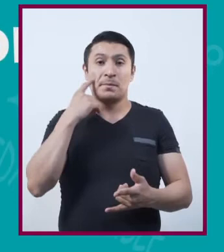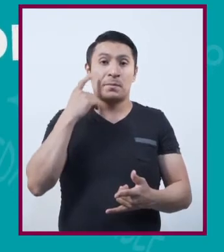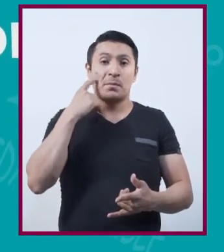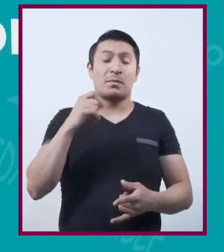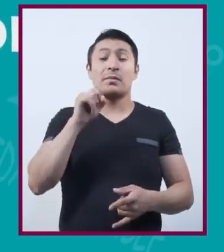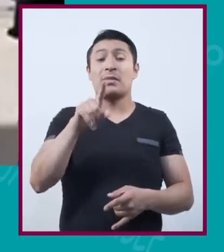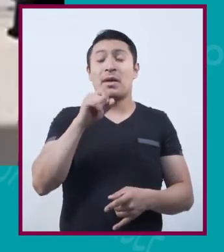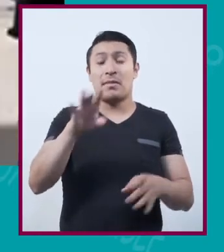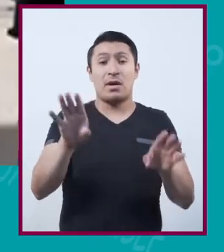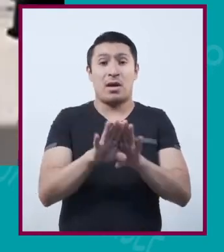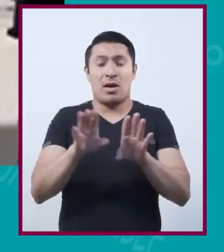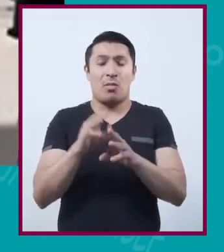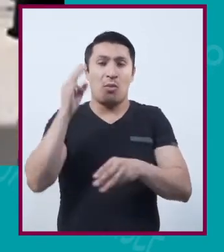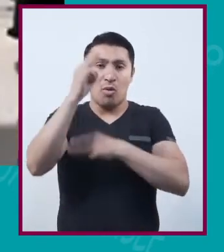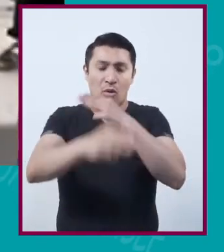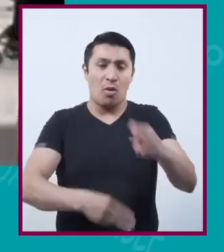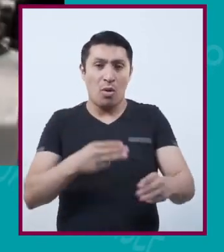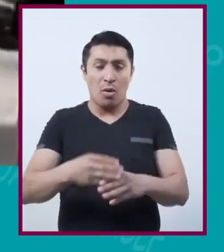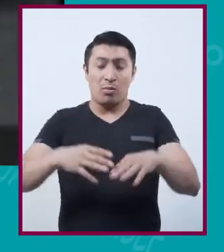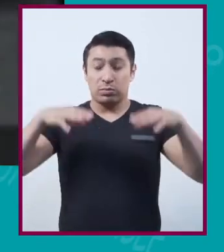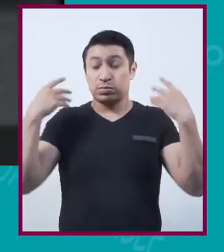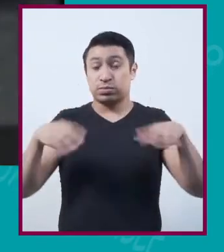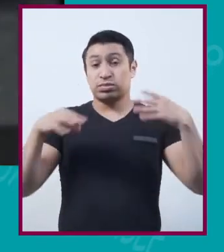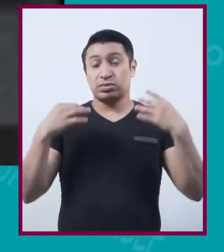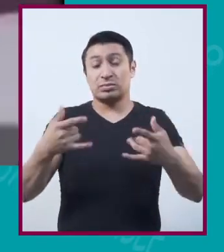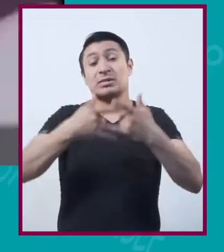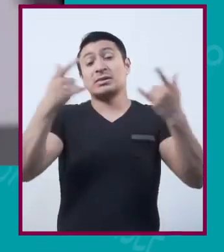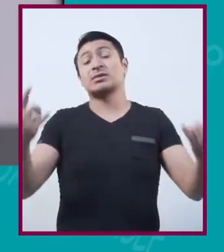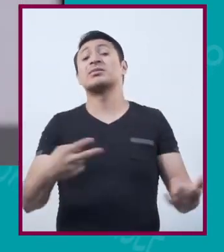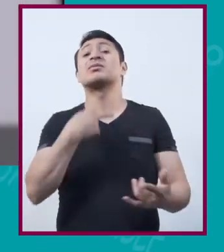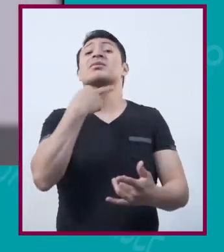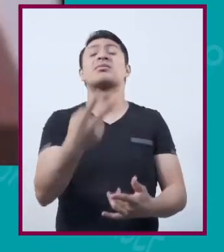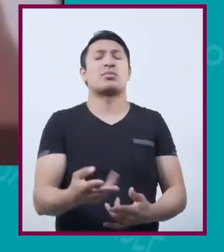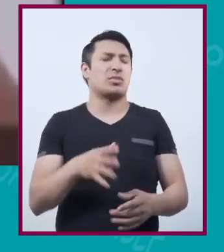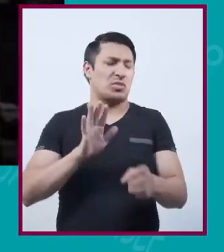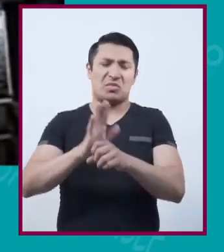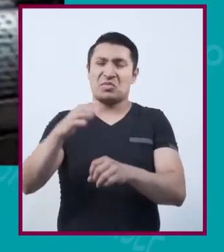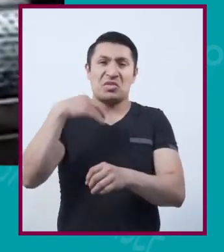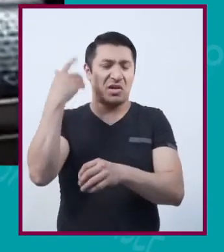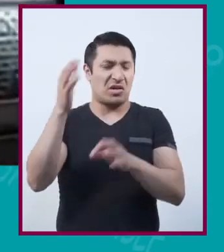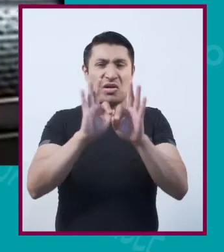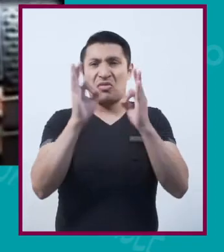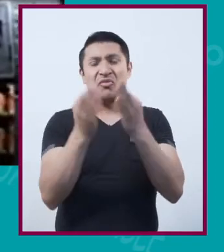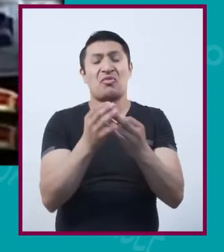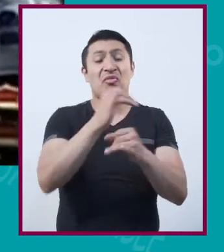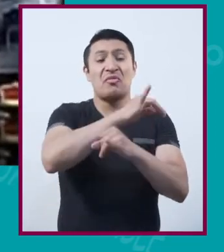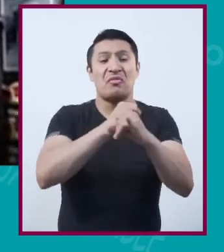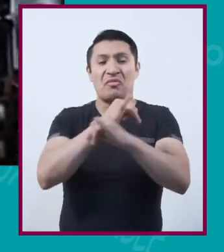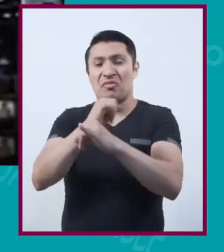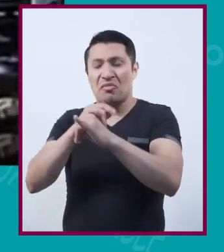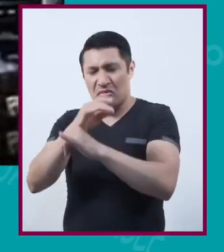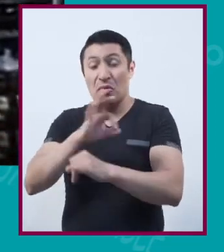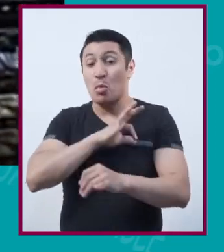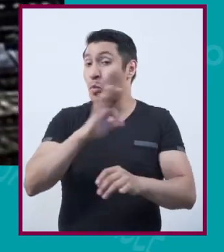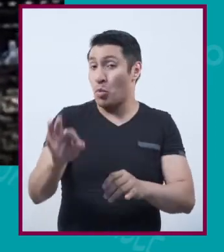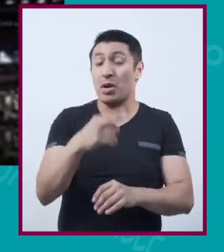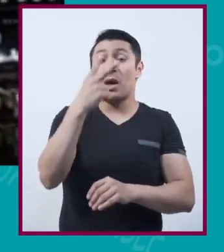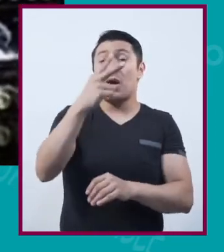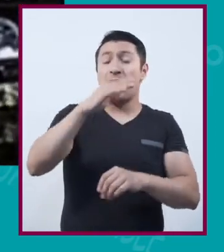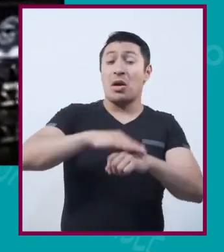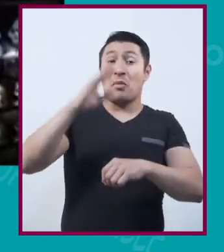propia historia. Incluso como reflejo del actual mundo globalizado, la historia oral está abierta a cualquier tipo de